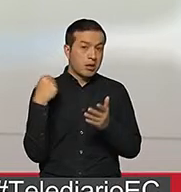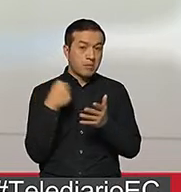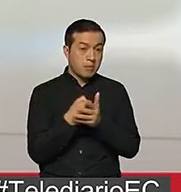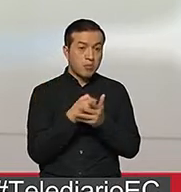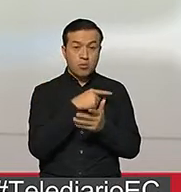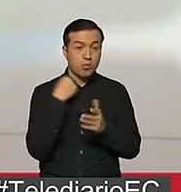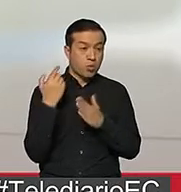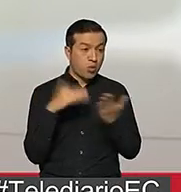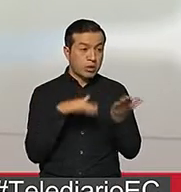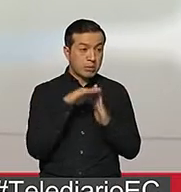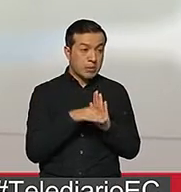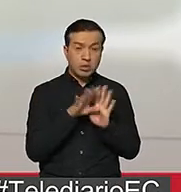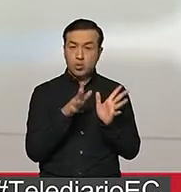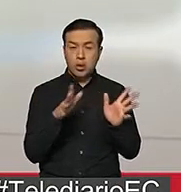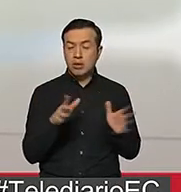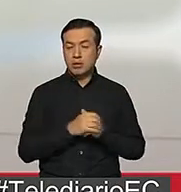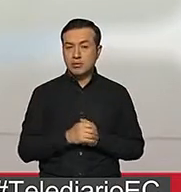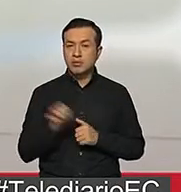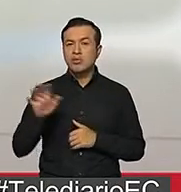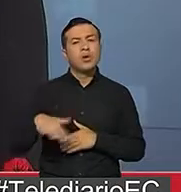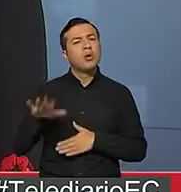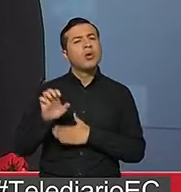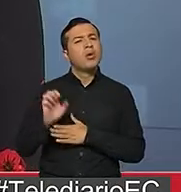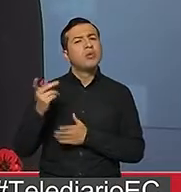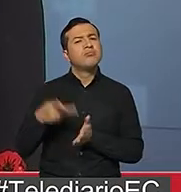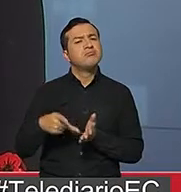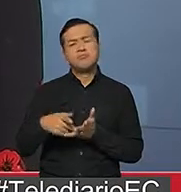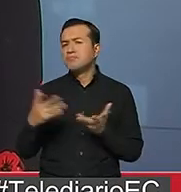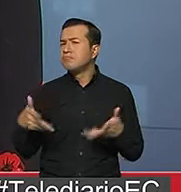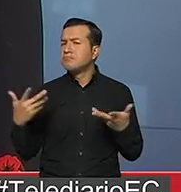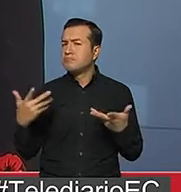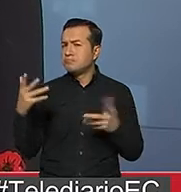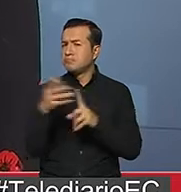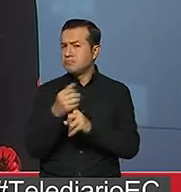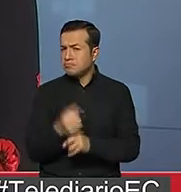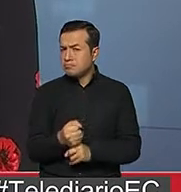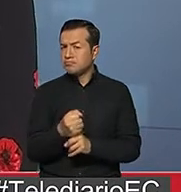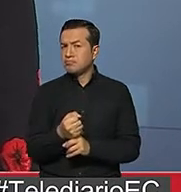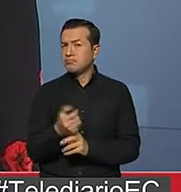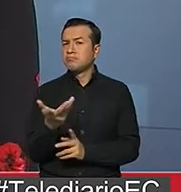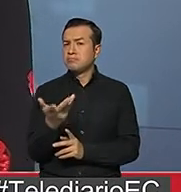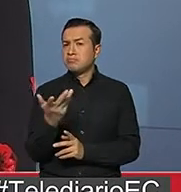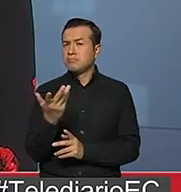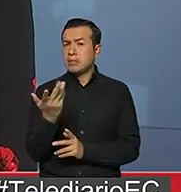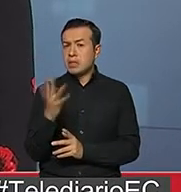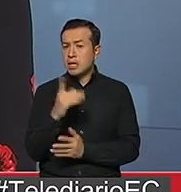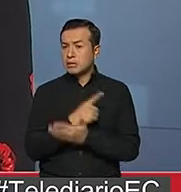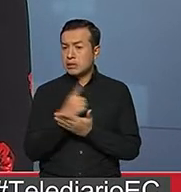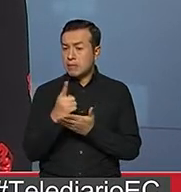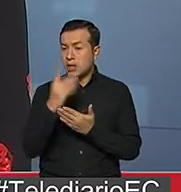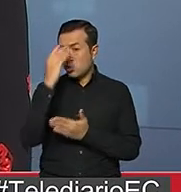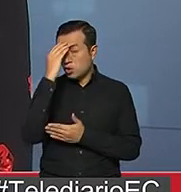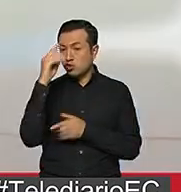muertes importantes en nuestro país que nos dicen estas cifras cuáles son las principales conclusiones que se sacan de este cierre de la semana de seguridad